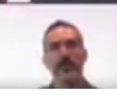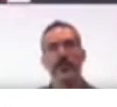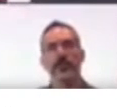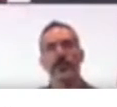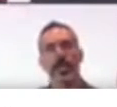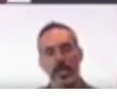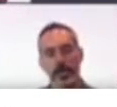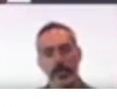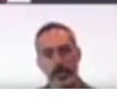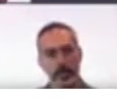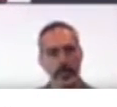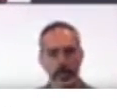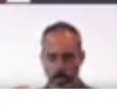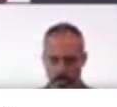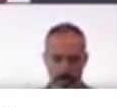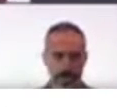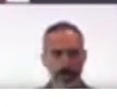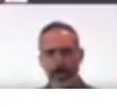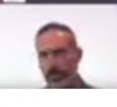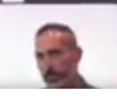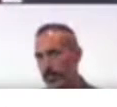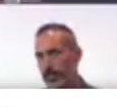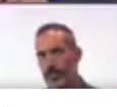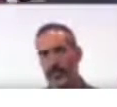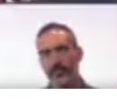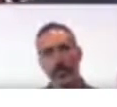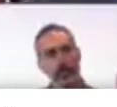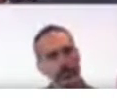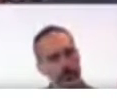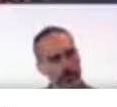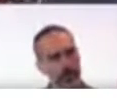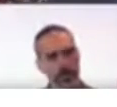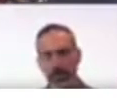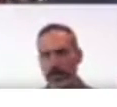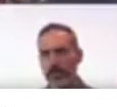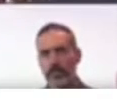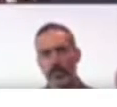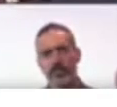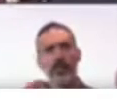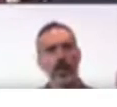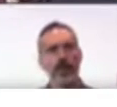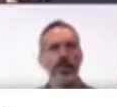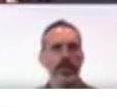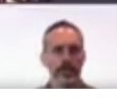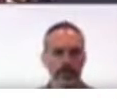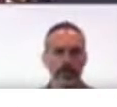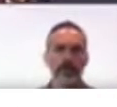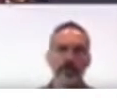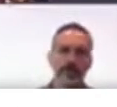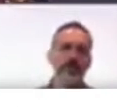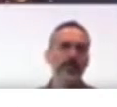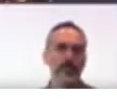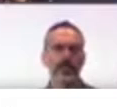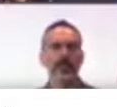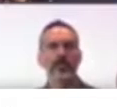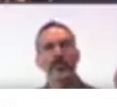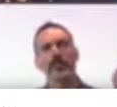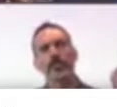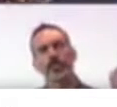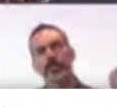municipio, en esta zona conurbada. Aquí hacemos inversiones del gobierno del